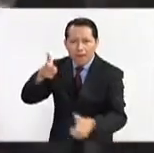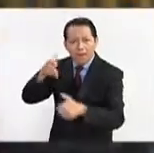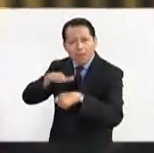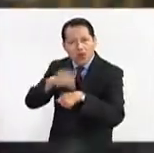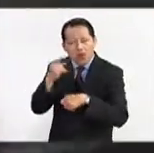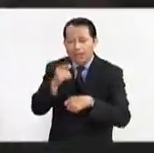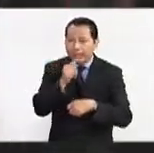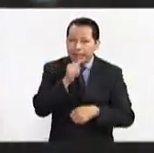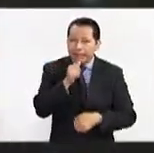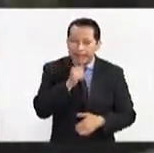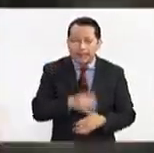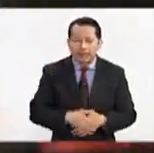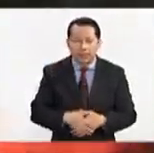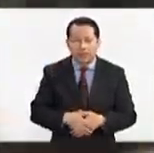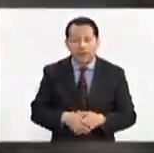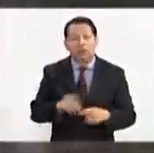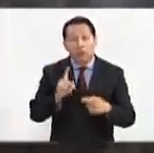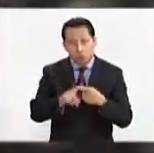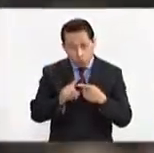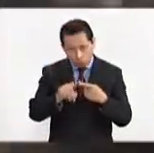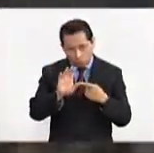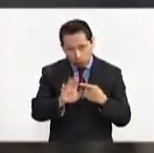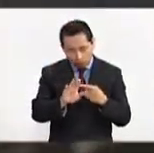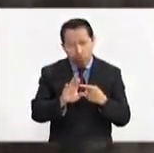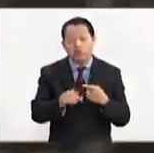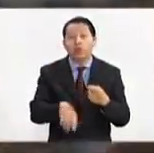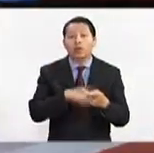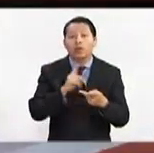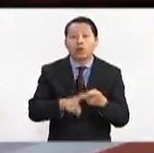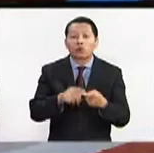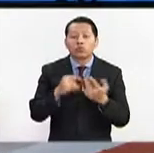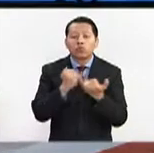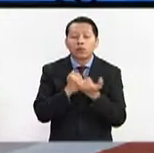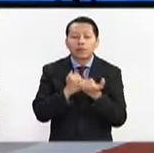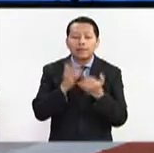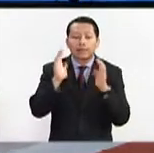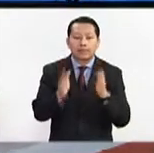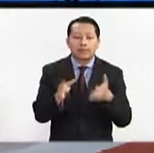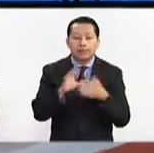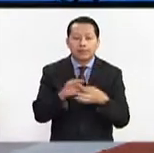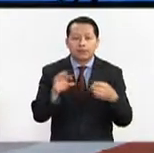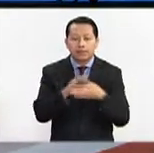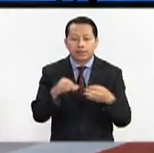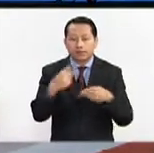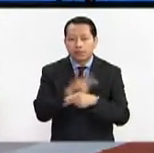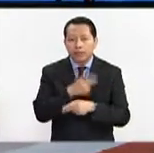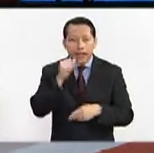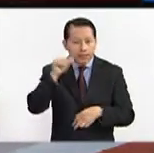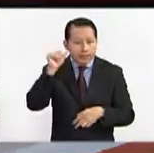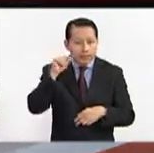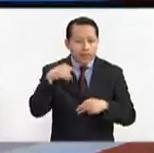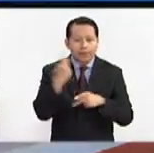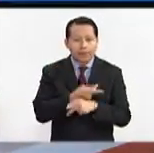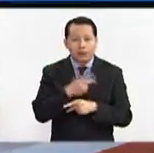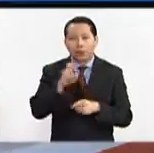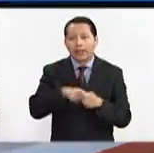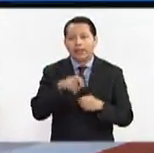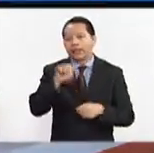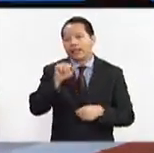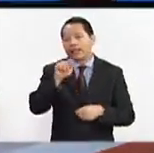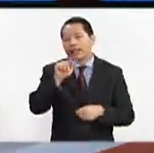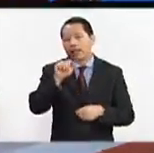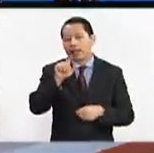la multitud. Eso por un lado. Por el otro, ya habíamos mencionado lo que sucedió el día de ayer en